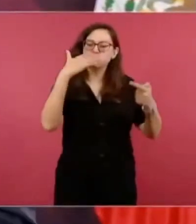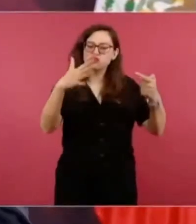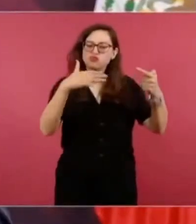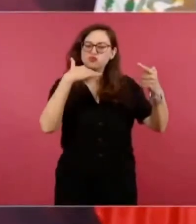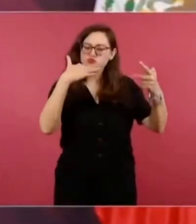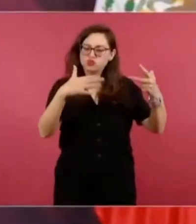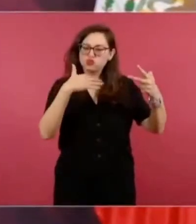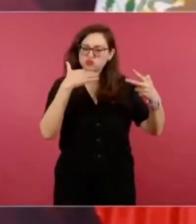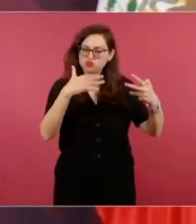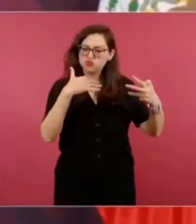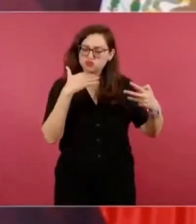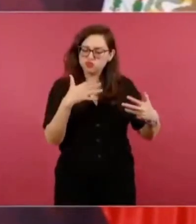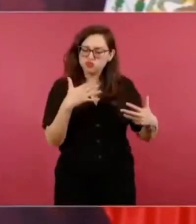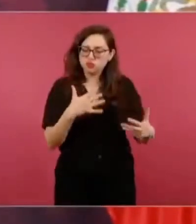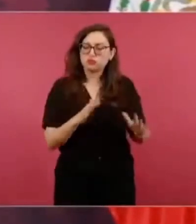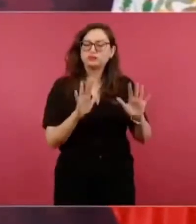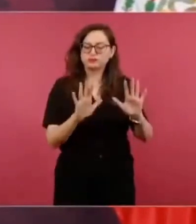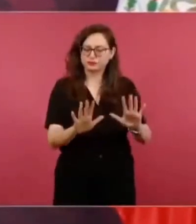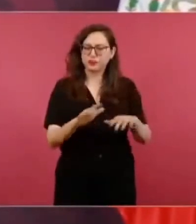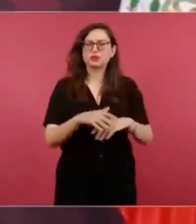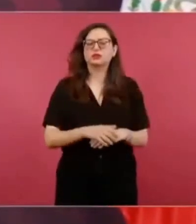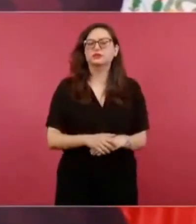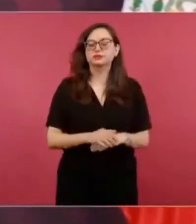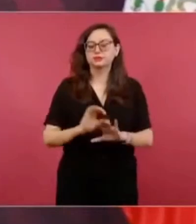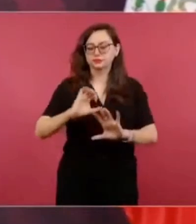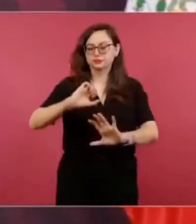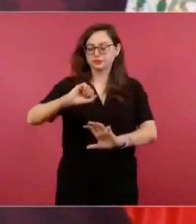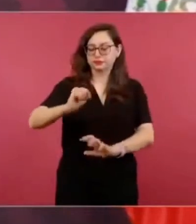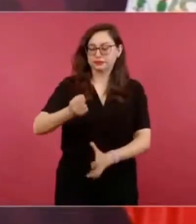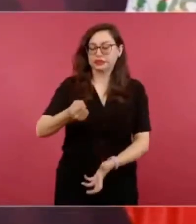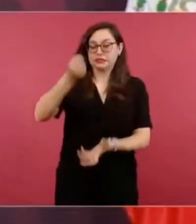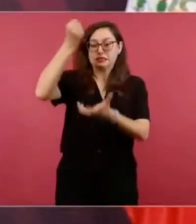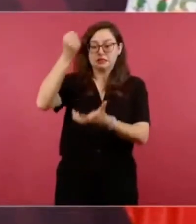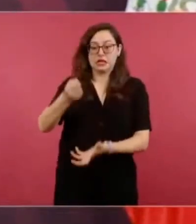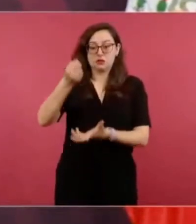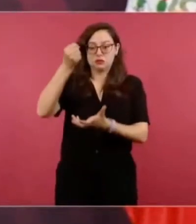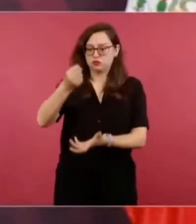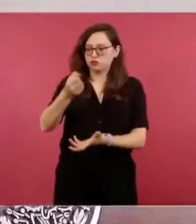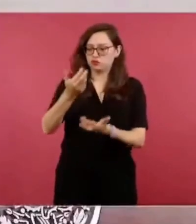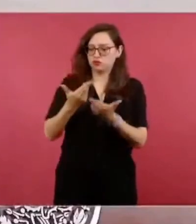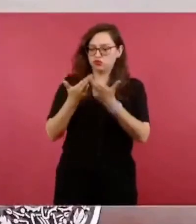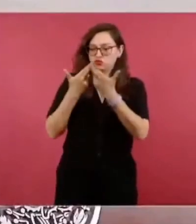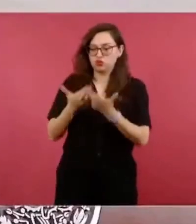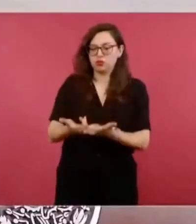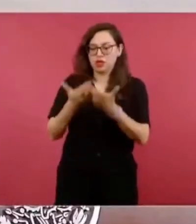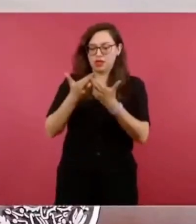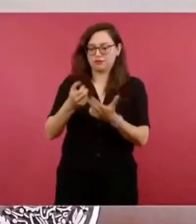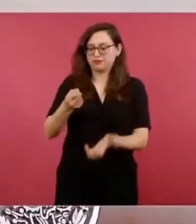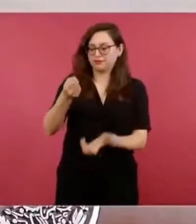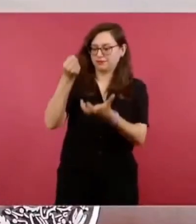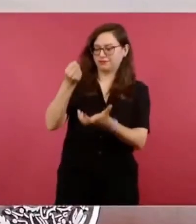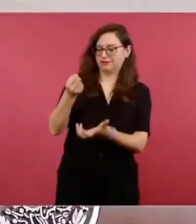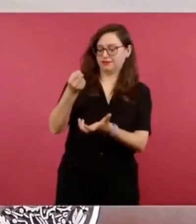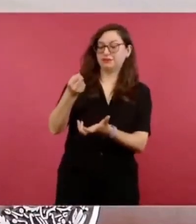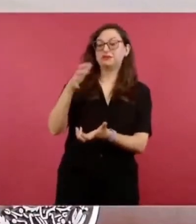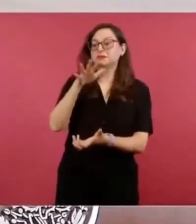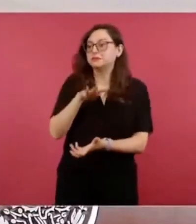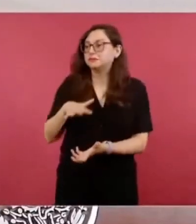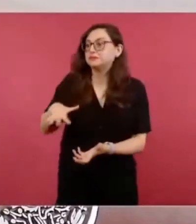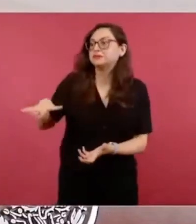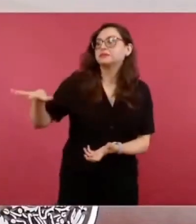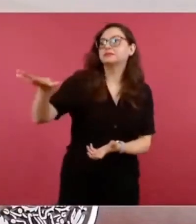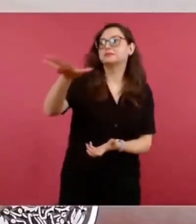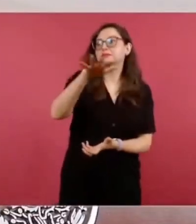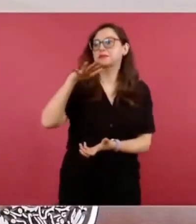Entonces, eso nos ha permitido liberar fondos para el desarrollo. Siempre sostuve,